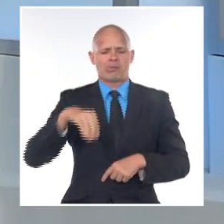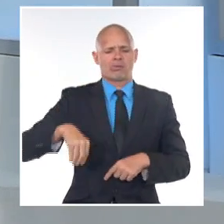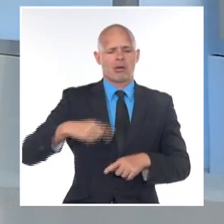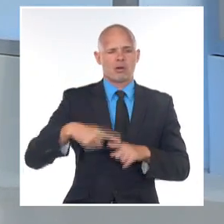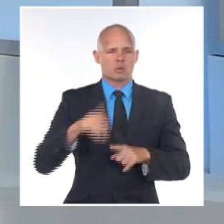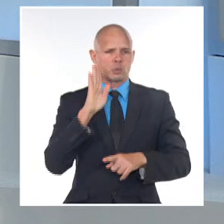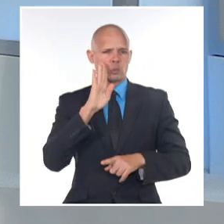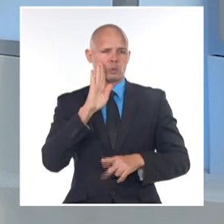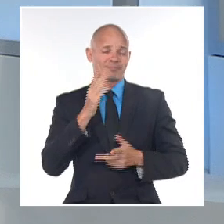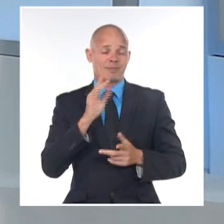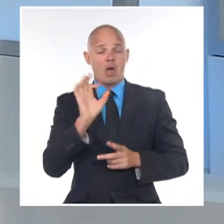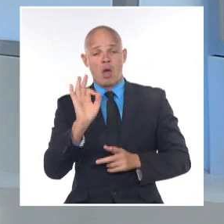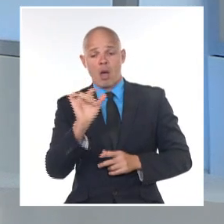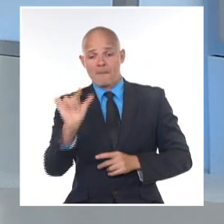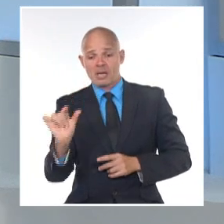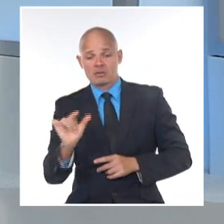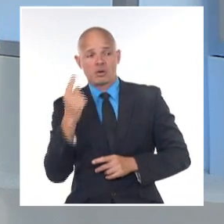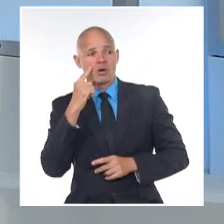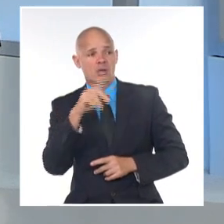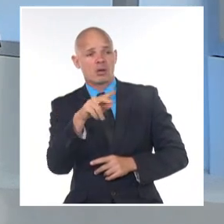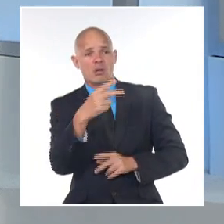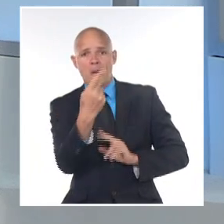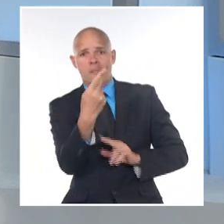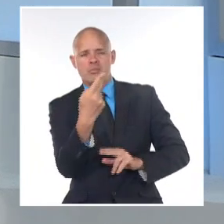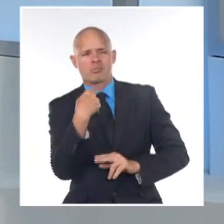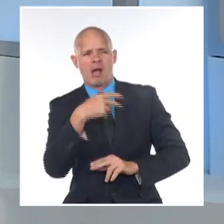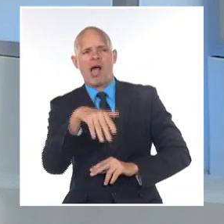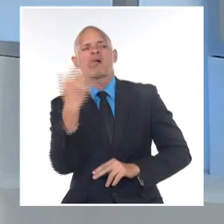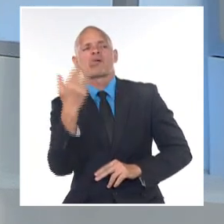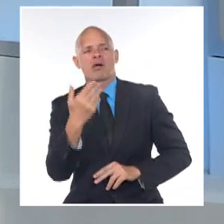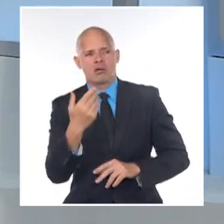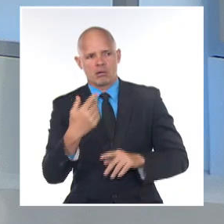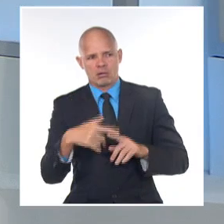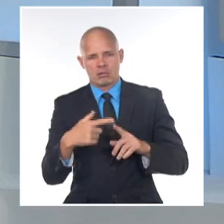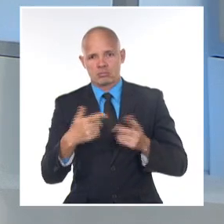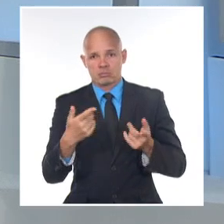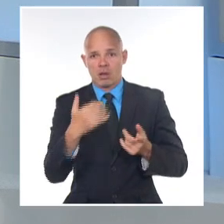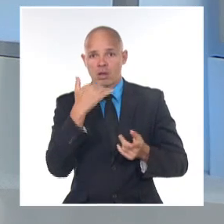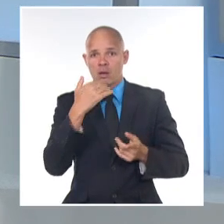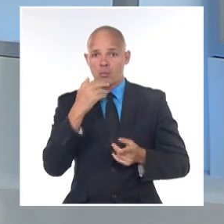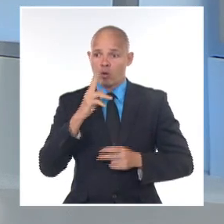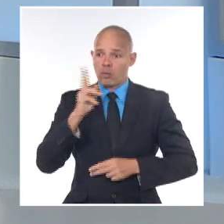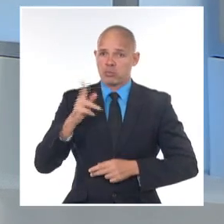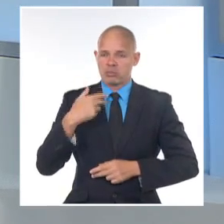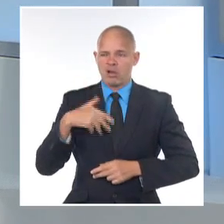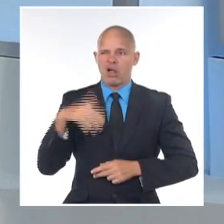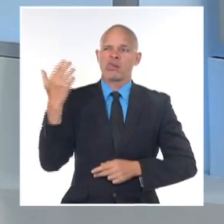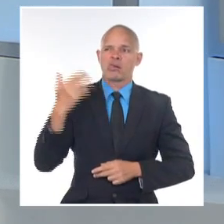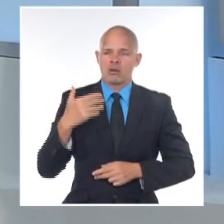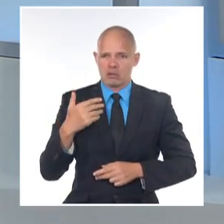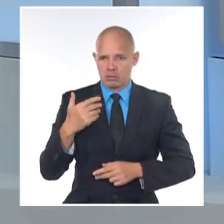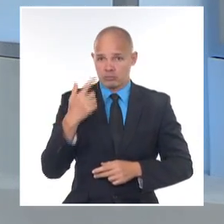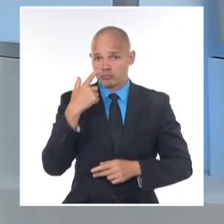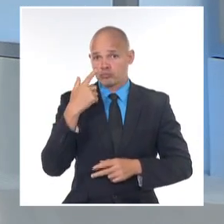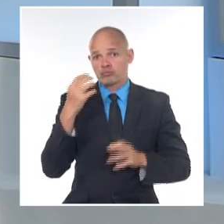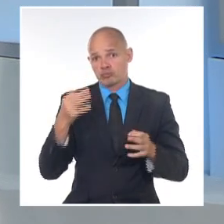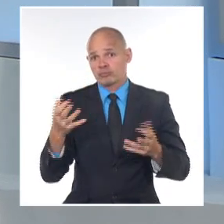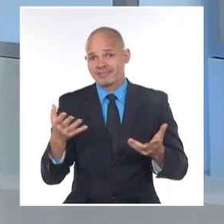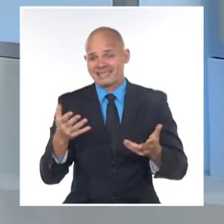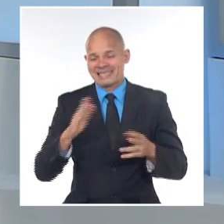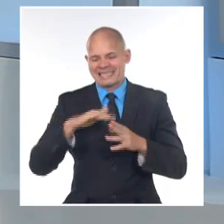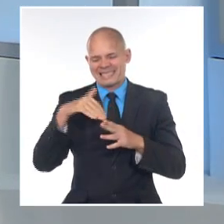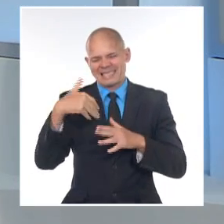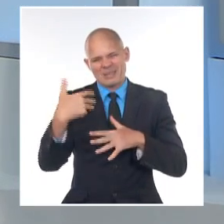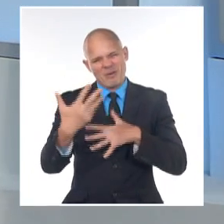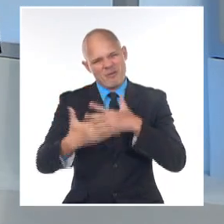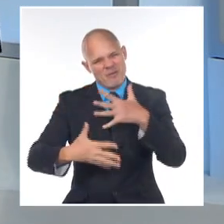que desobedecen, que se resisten a cumplir con la indicación de un oficial, y esto puede desencadenar después una situación que derive en